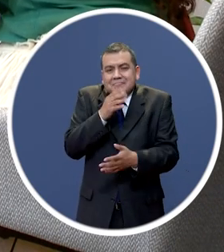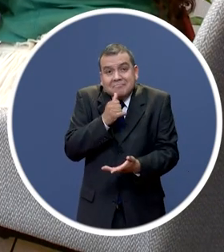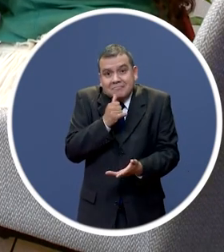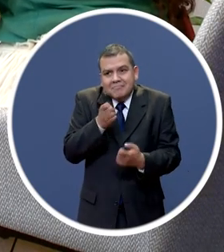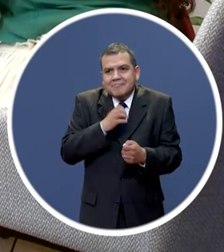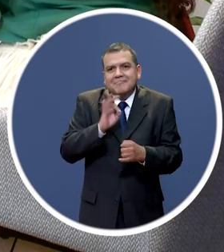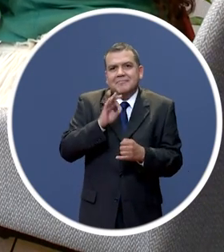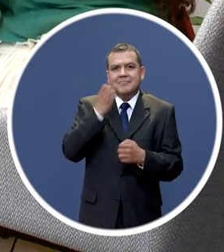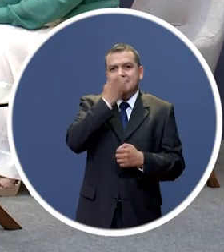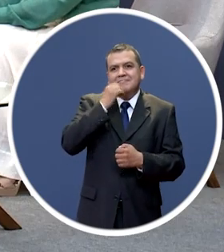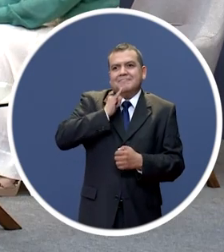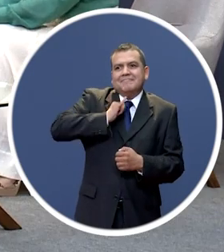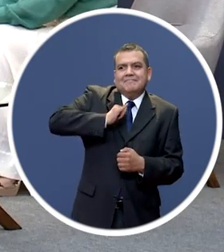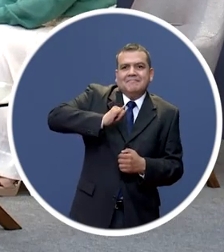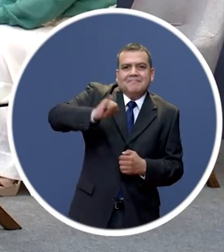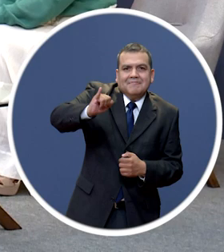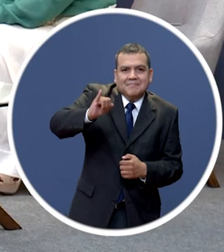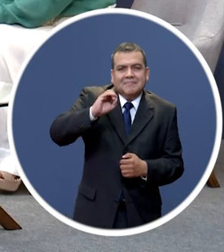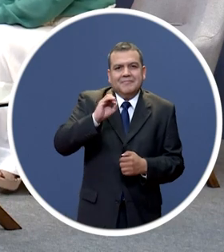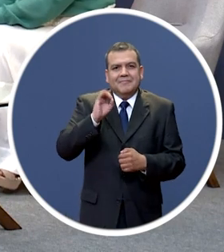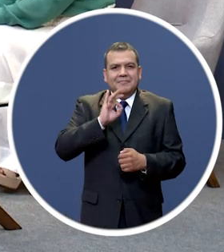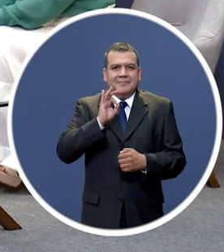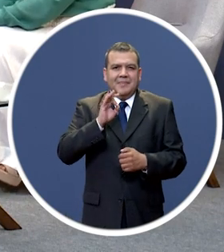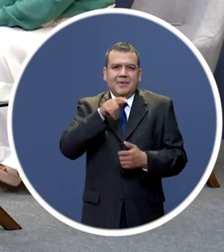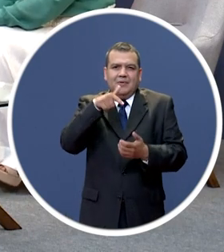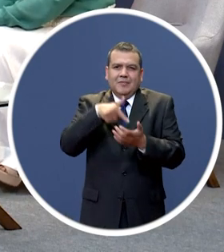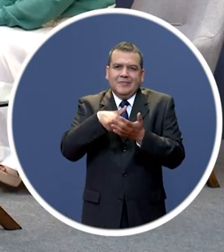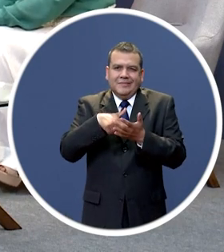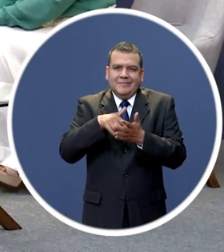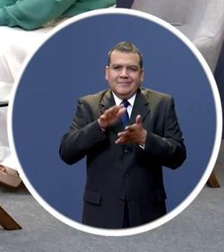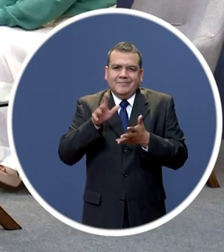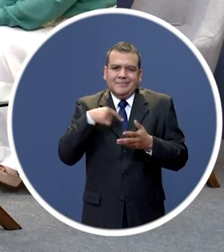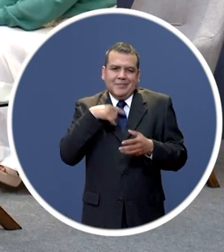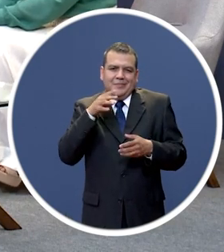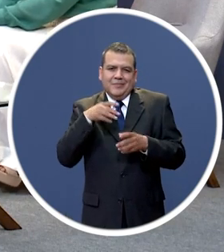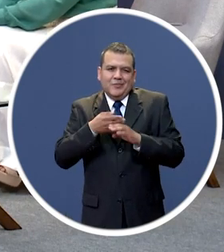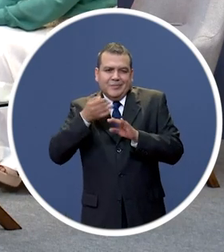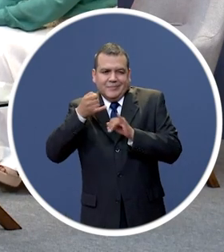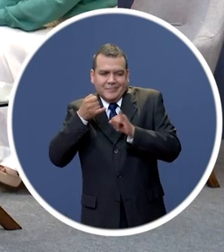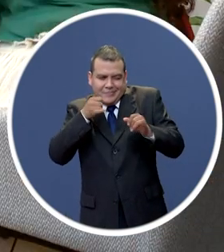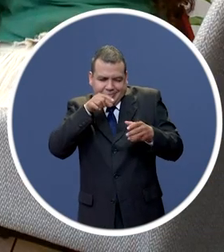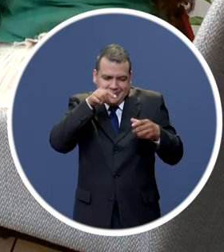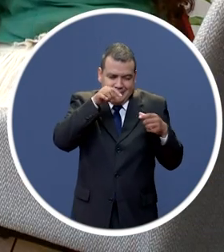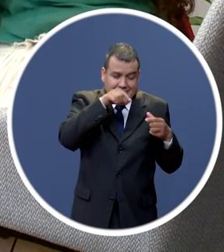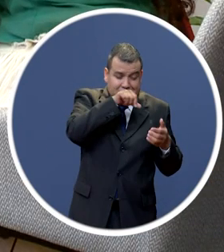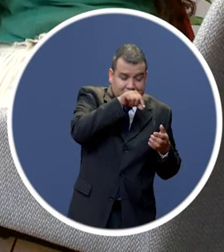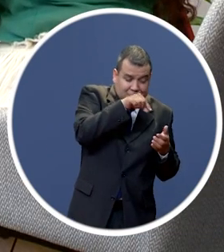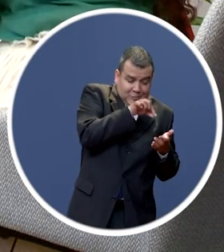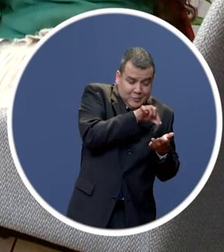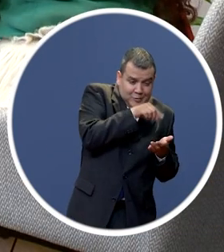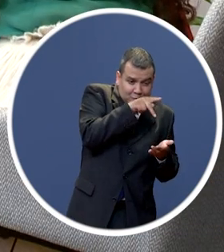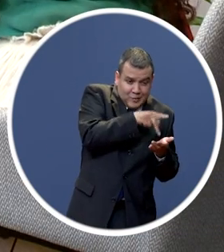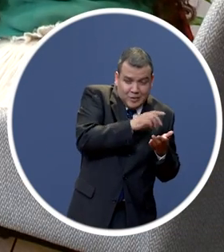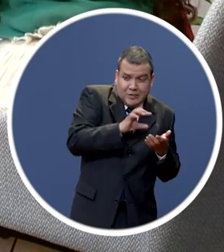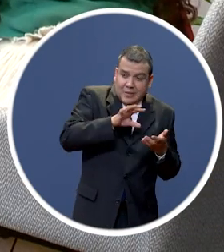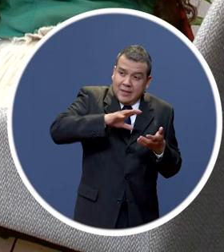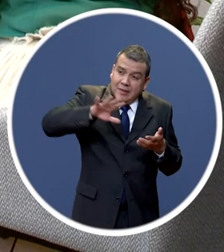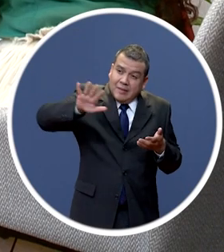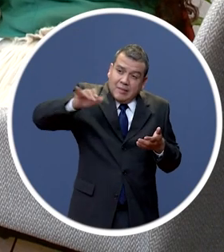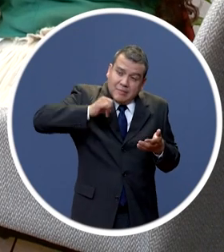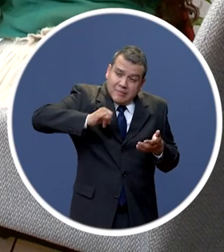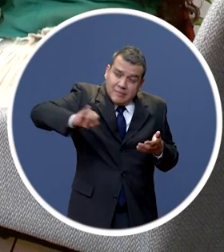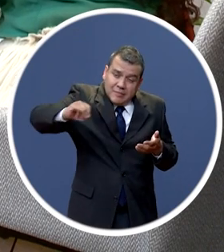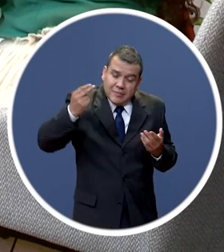A veces por la lejanía de las escuelas, a veces porque son lugares, pues, muy apartados, porque no hay quien les